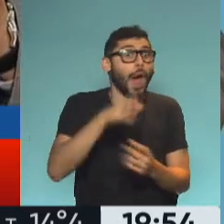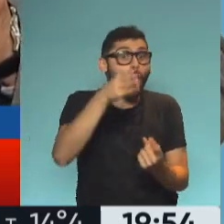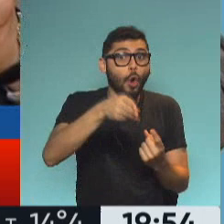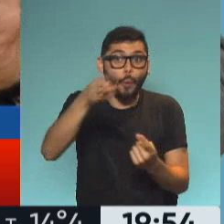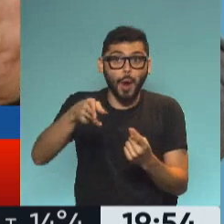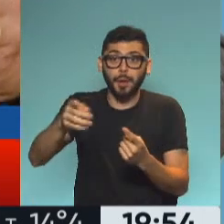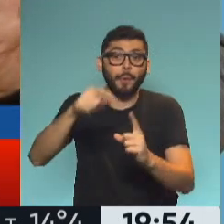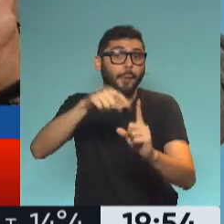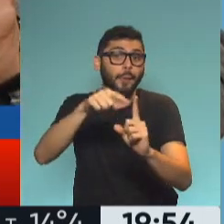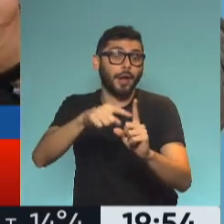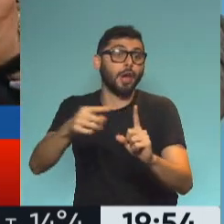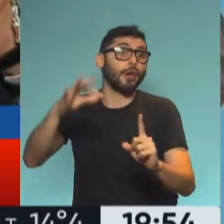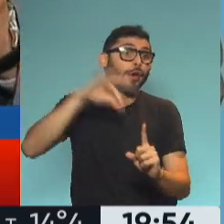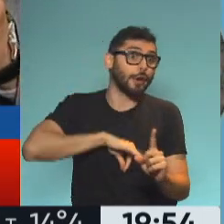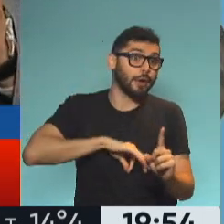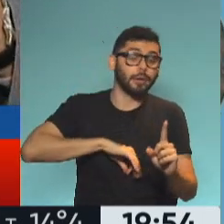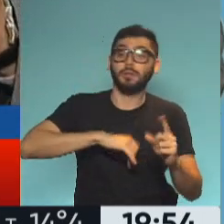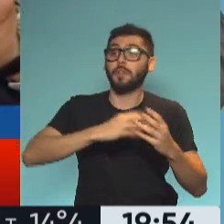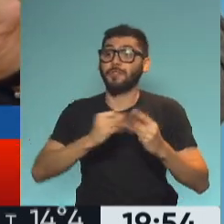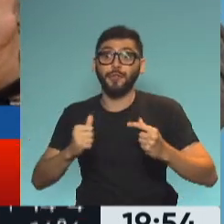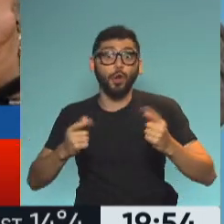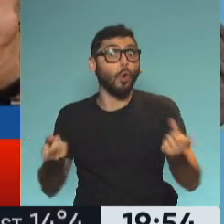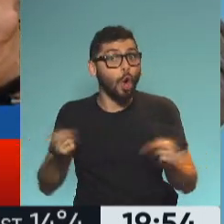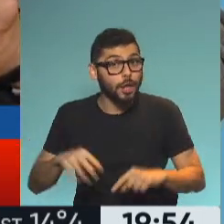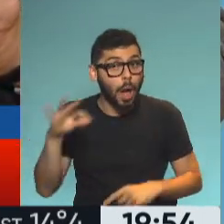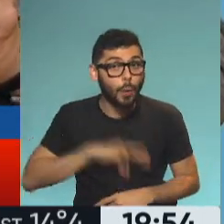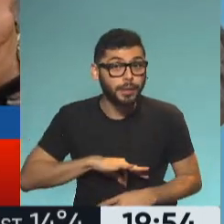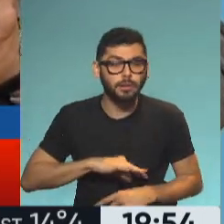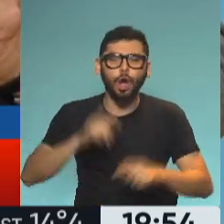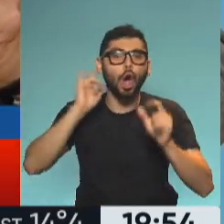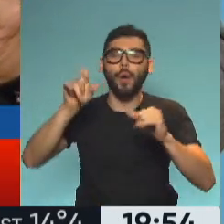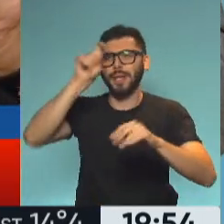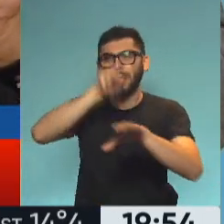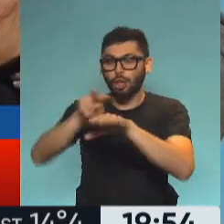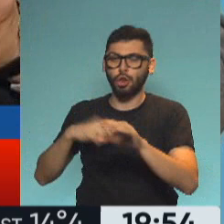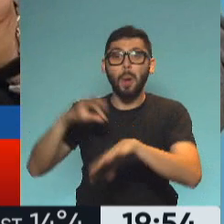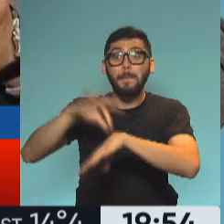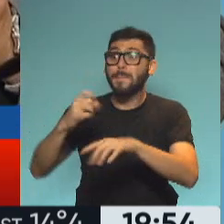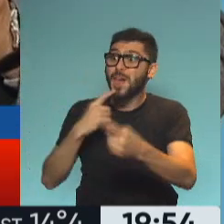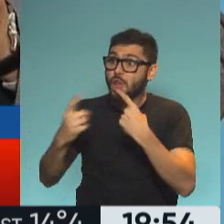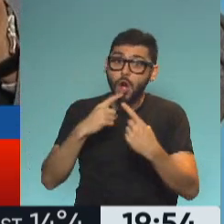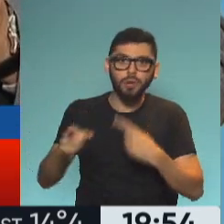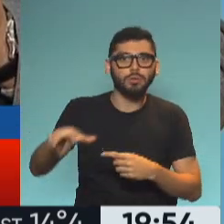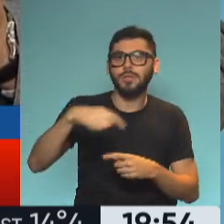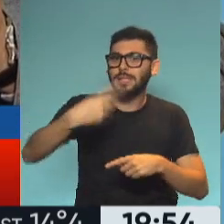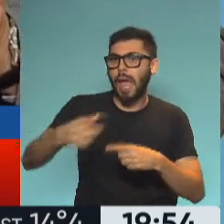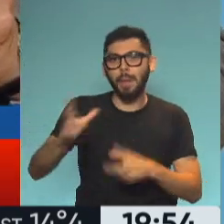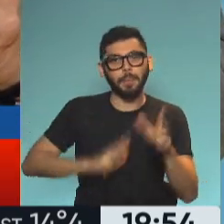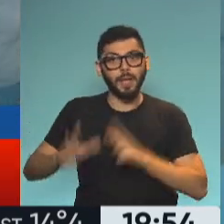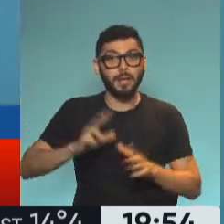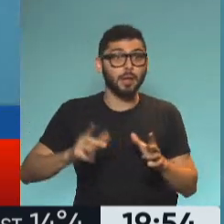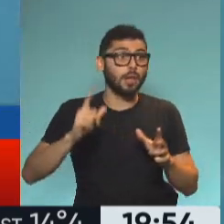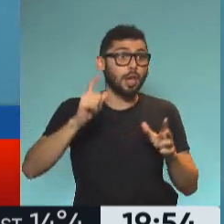tenido coronavirus y volvió a tener. Pibes y pibas jóvenes que están internados. Hablo con los médicos y las médicas y todo el tiempo me van contando cómo baja la